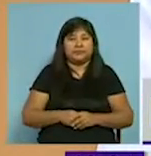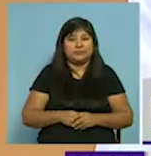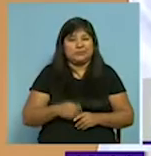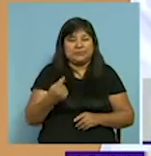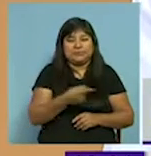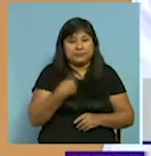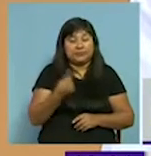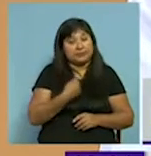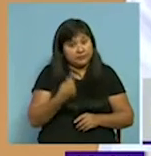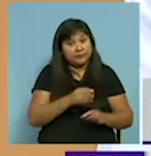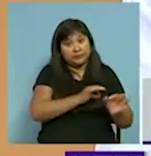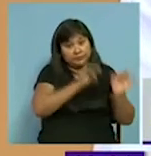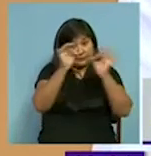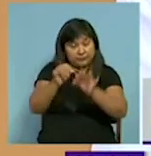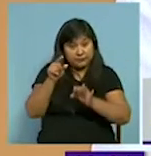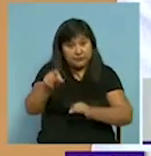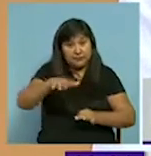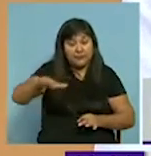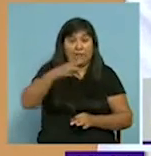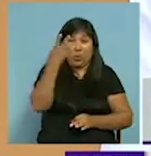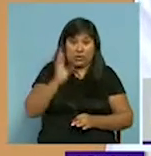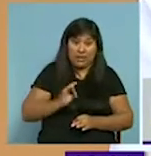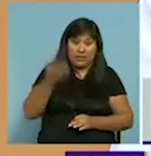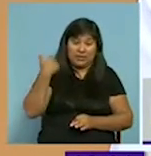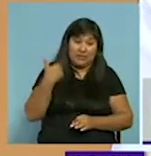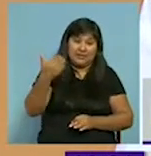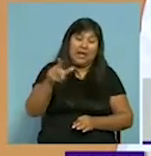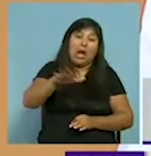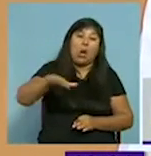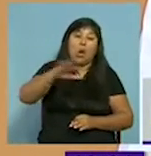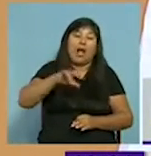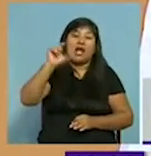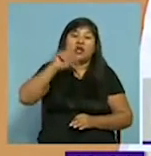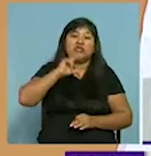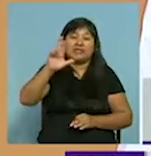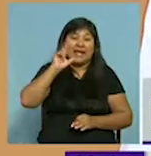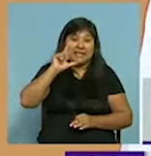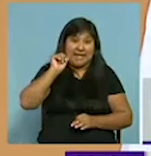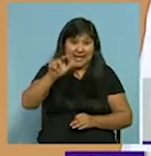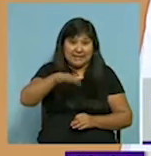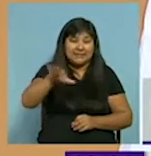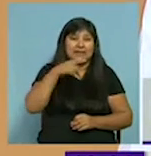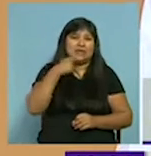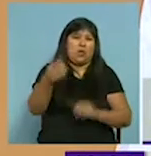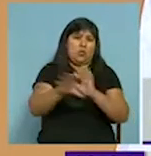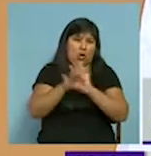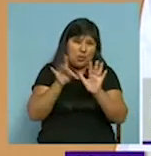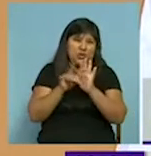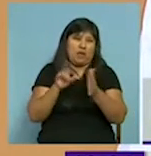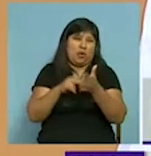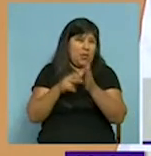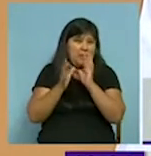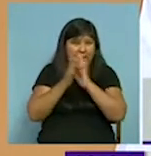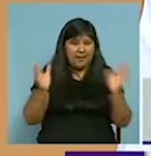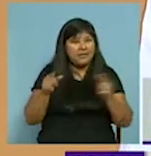cuatro años costa rica estaba en un problema dirigencial en un momento bastante incómodo con